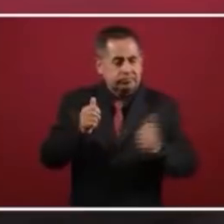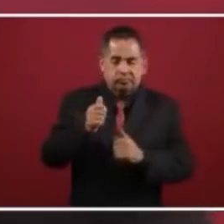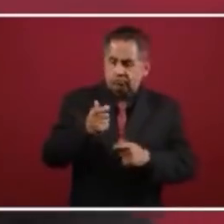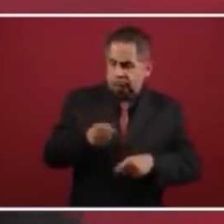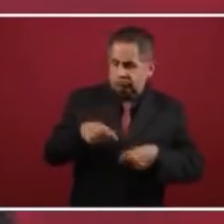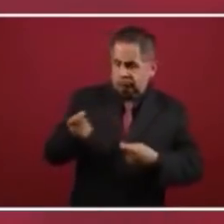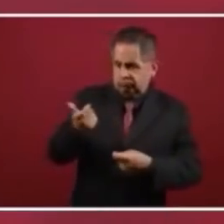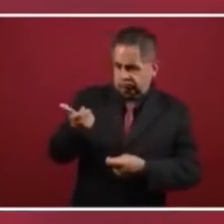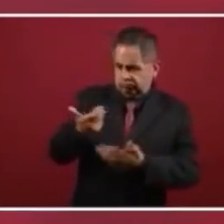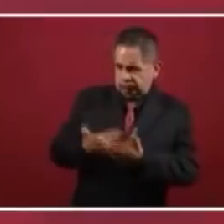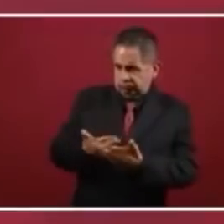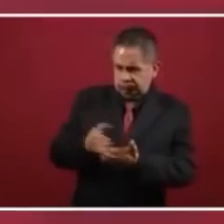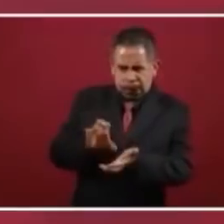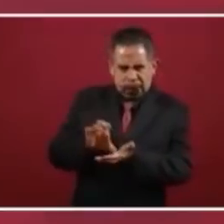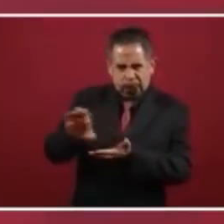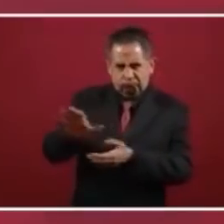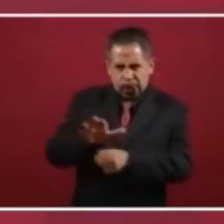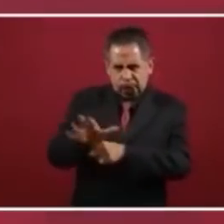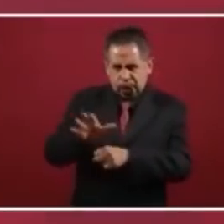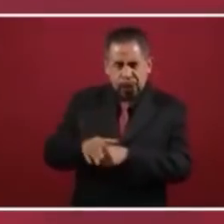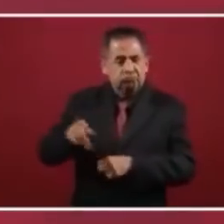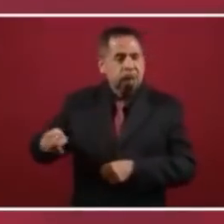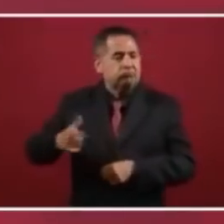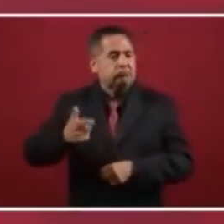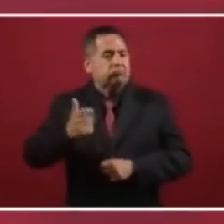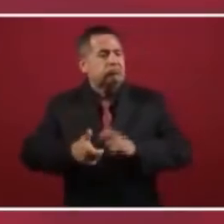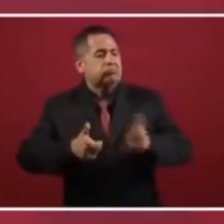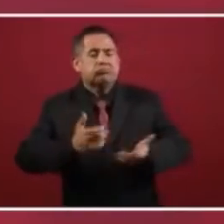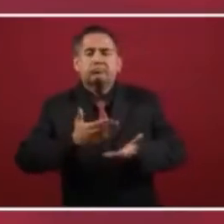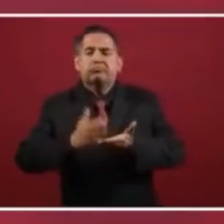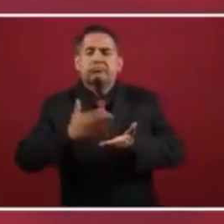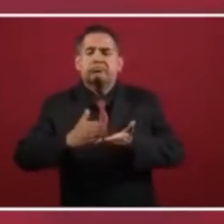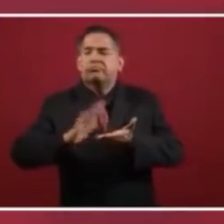recursos para pagar fianzas.